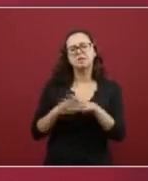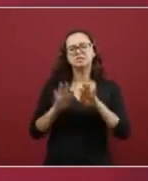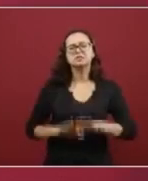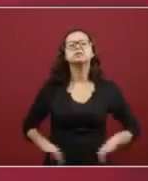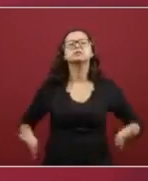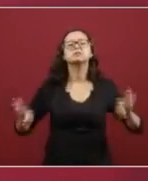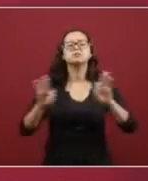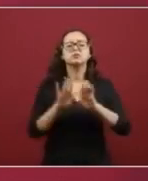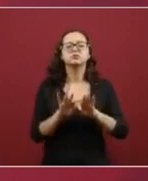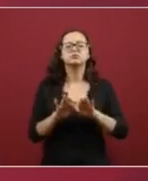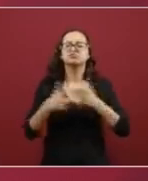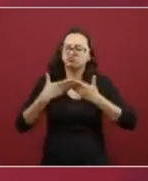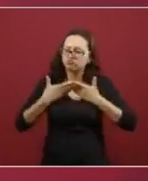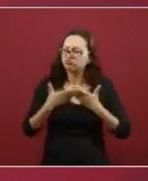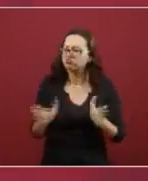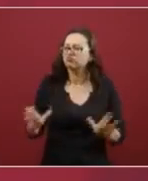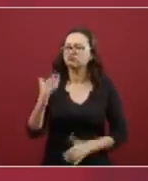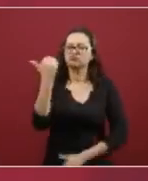exista más competencia,